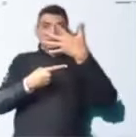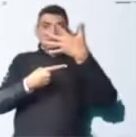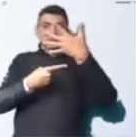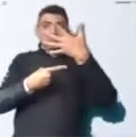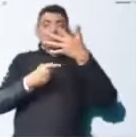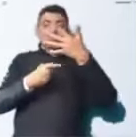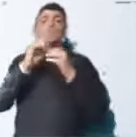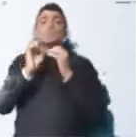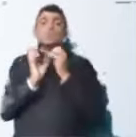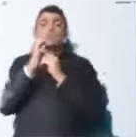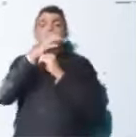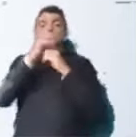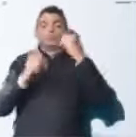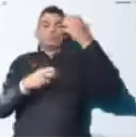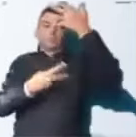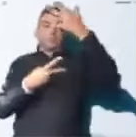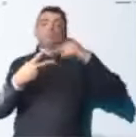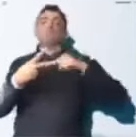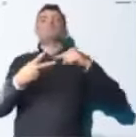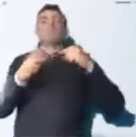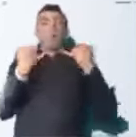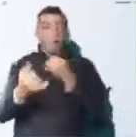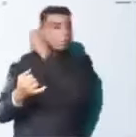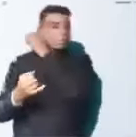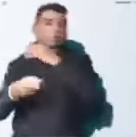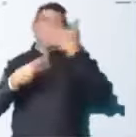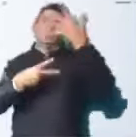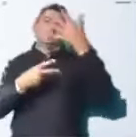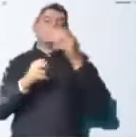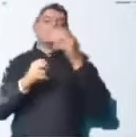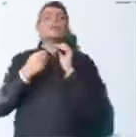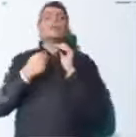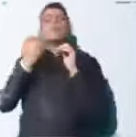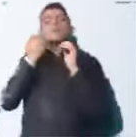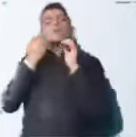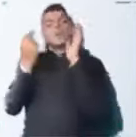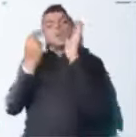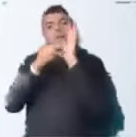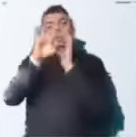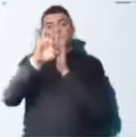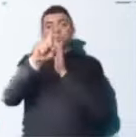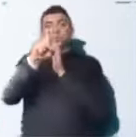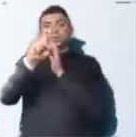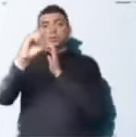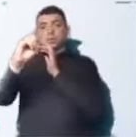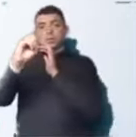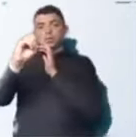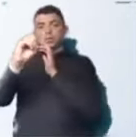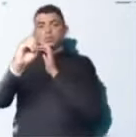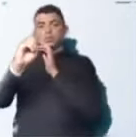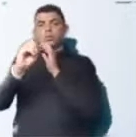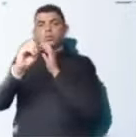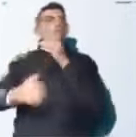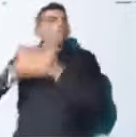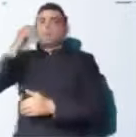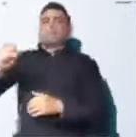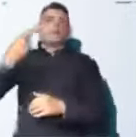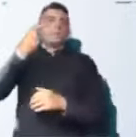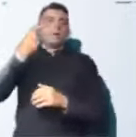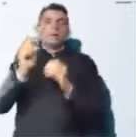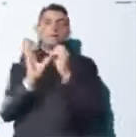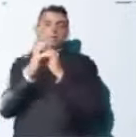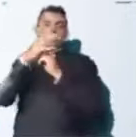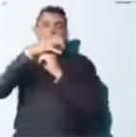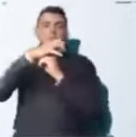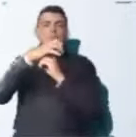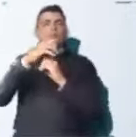describió la primera infección por coronavirus. ¿Por qué no es tan conocido? y la segunda que fue en 1965,